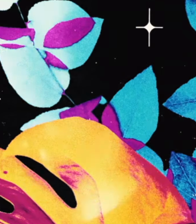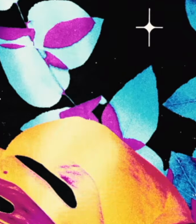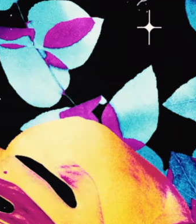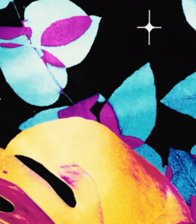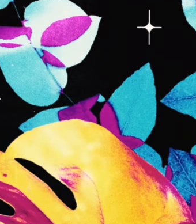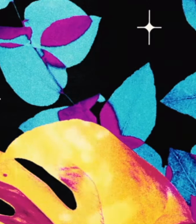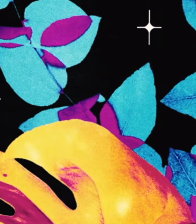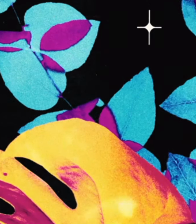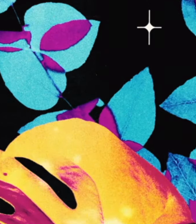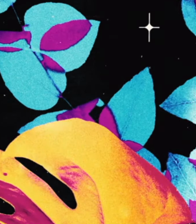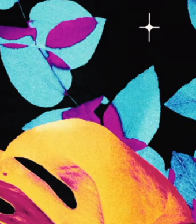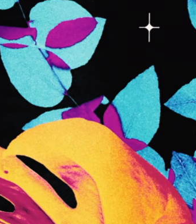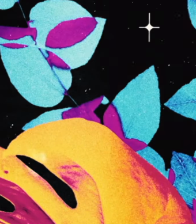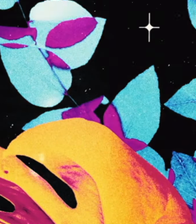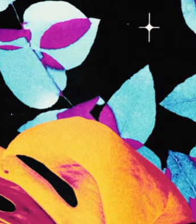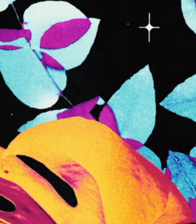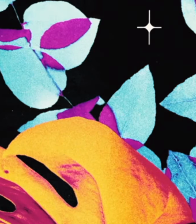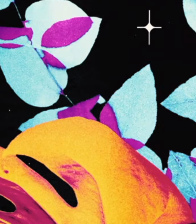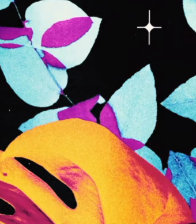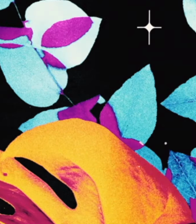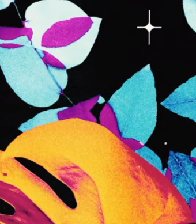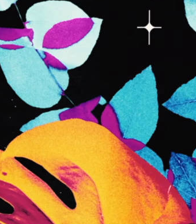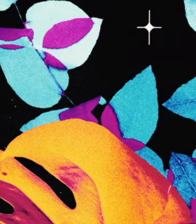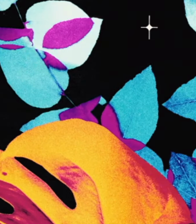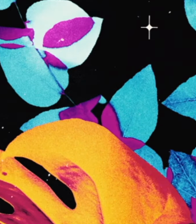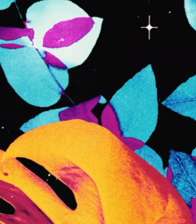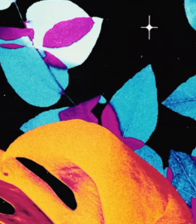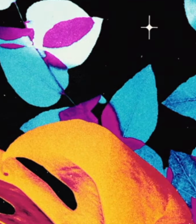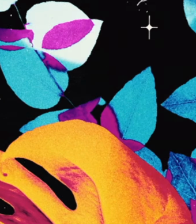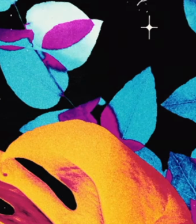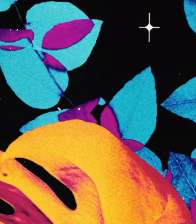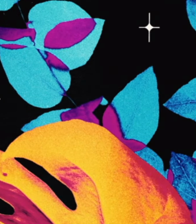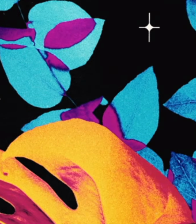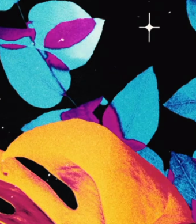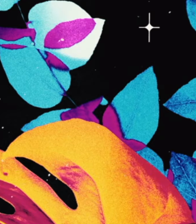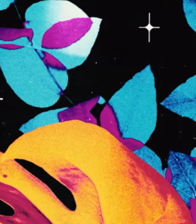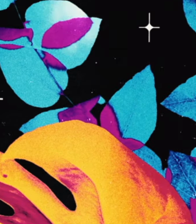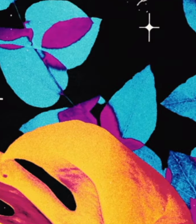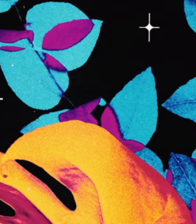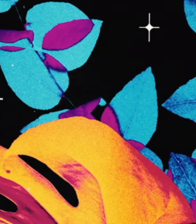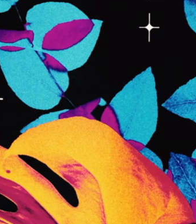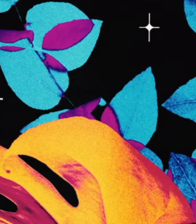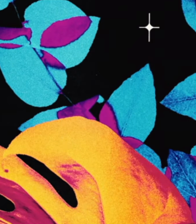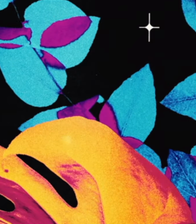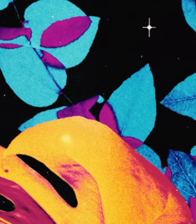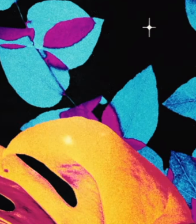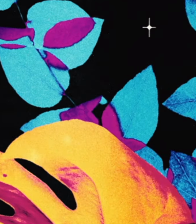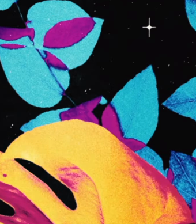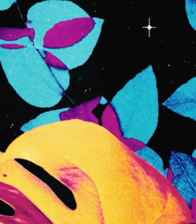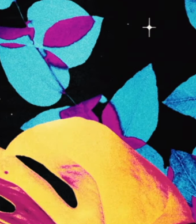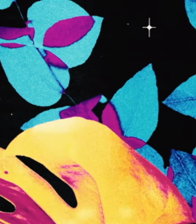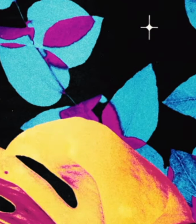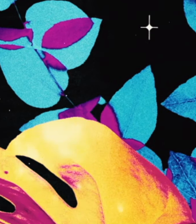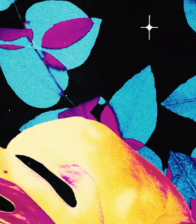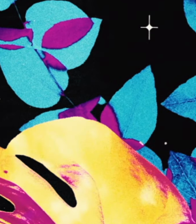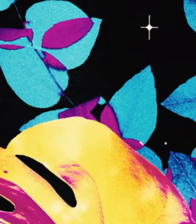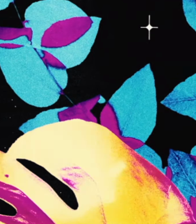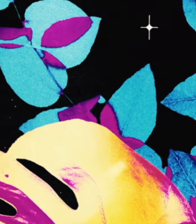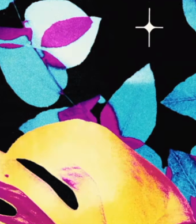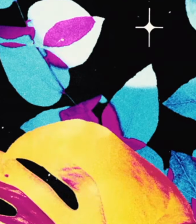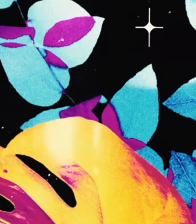yo soy el camino la verdad y la vida cuando el mundo parece densa